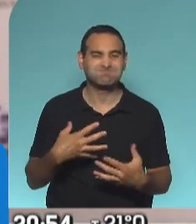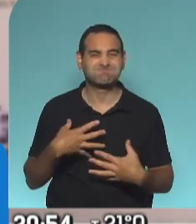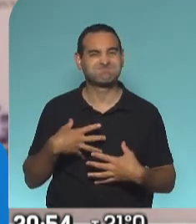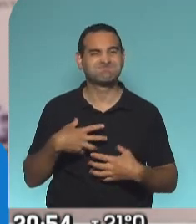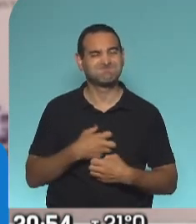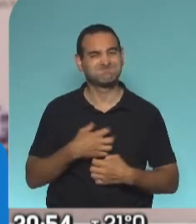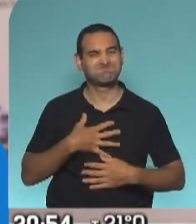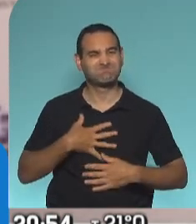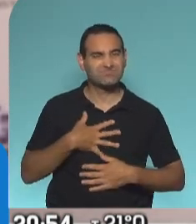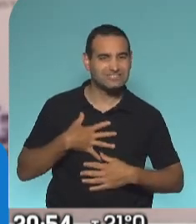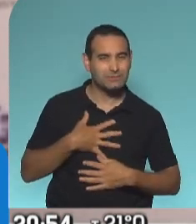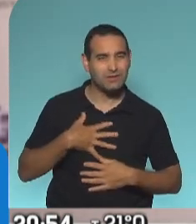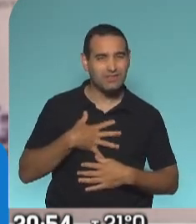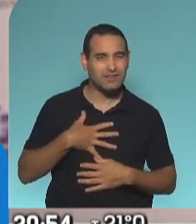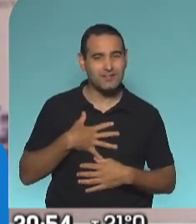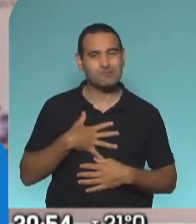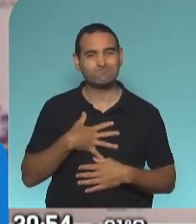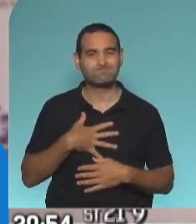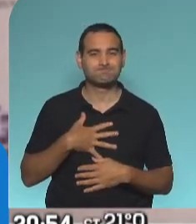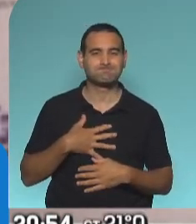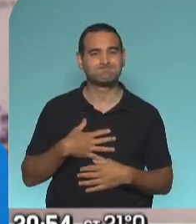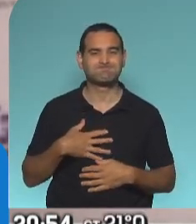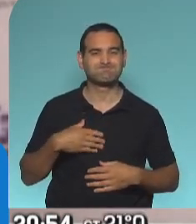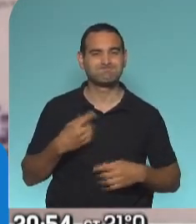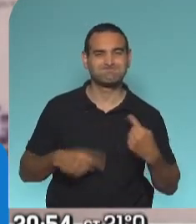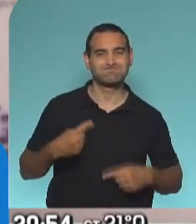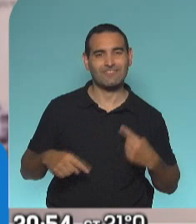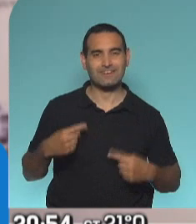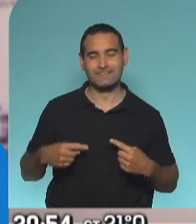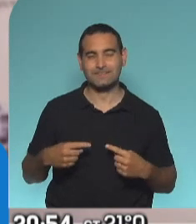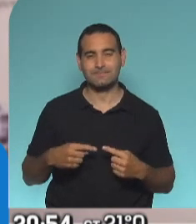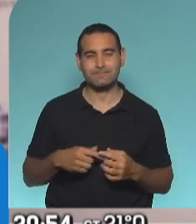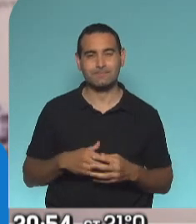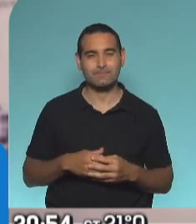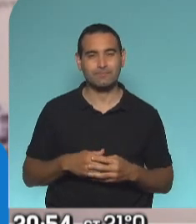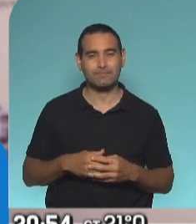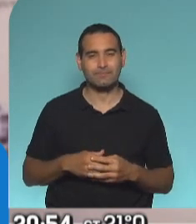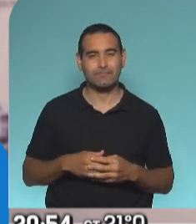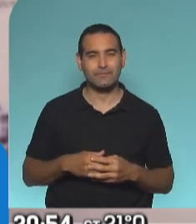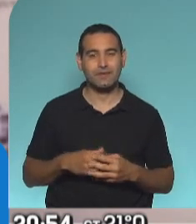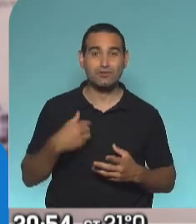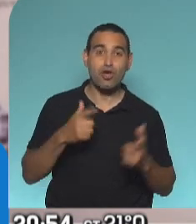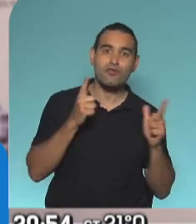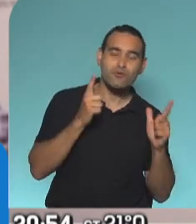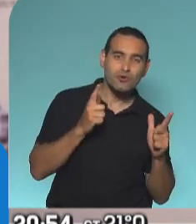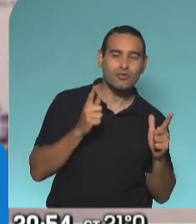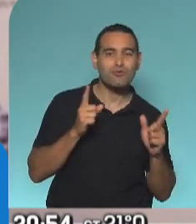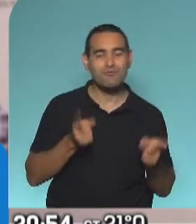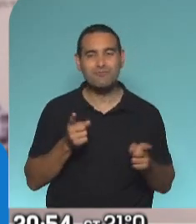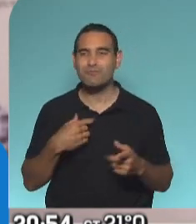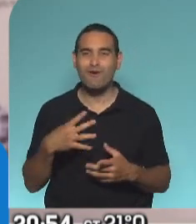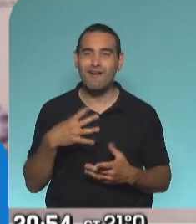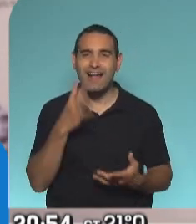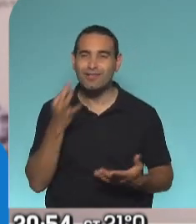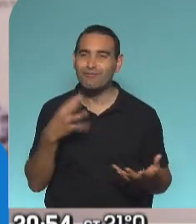una sensación... sensaciones distintas de estar disfrutando y también saber que le falta algo